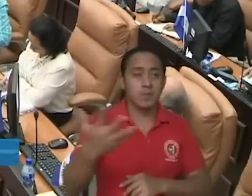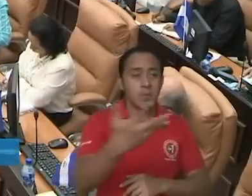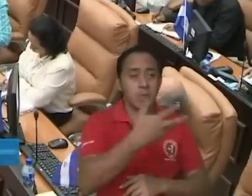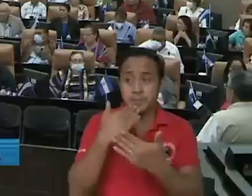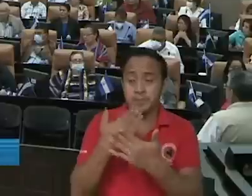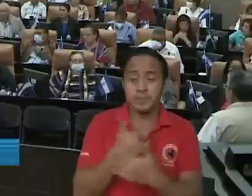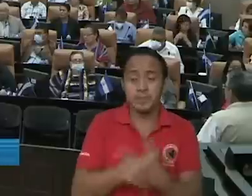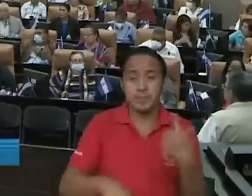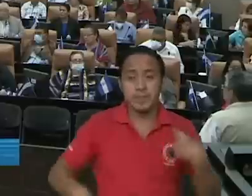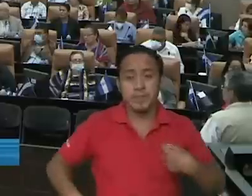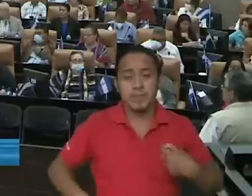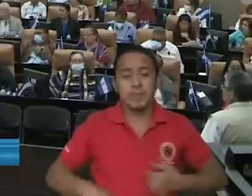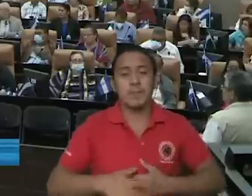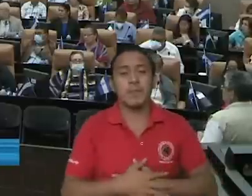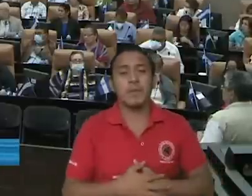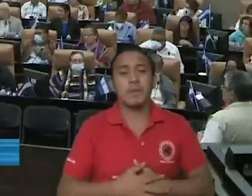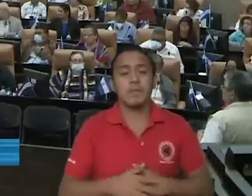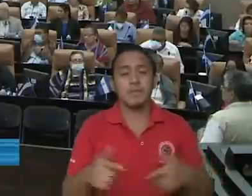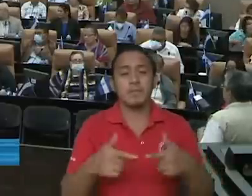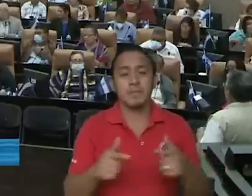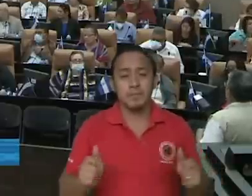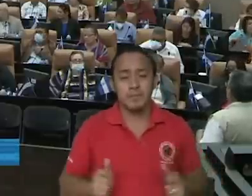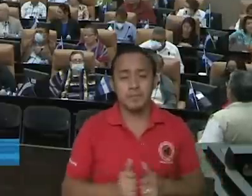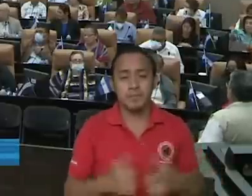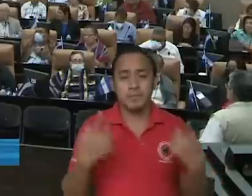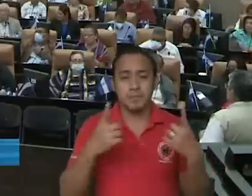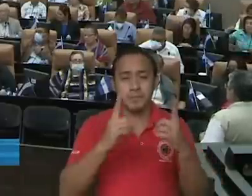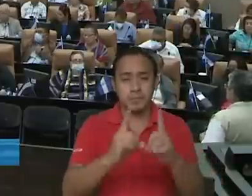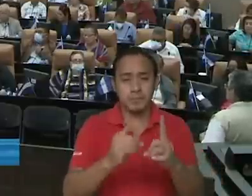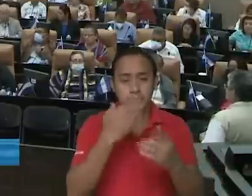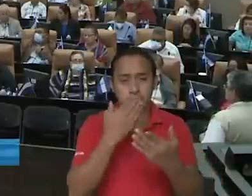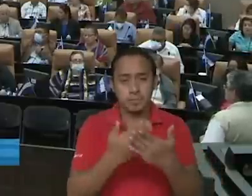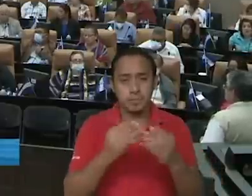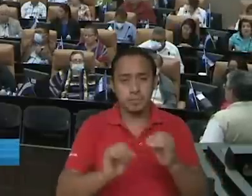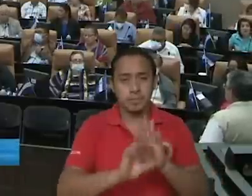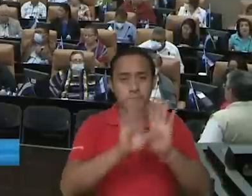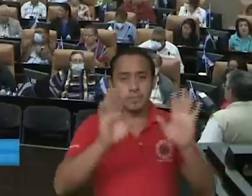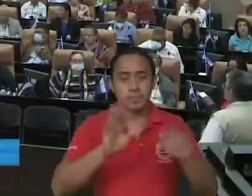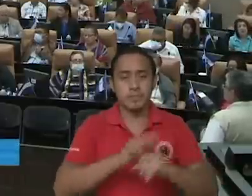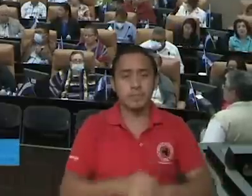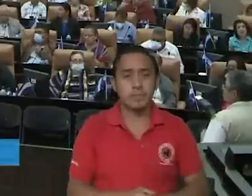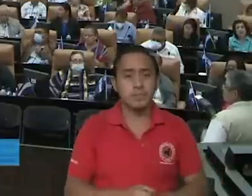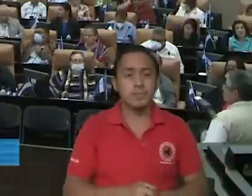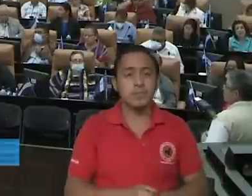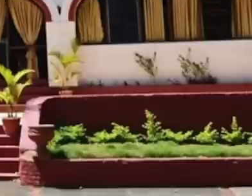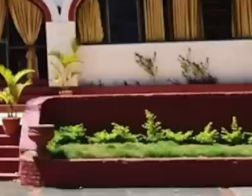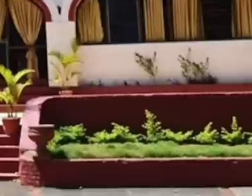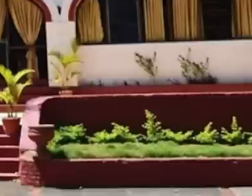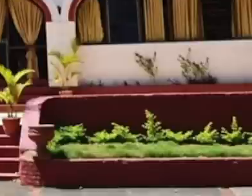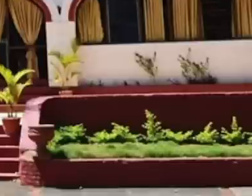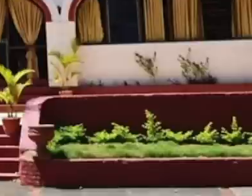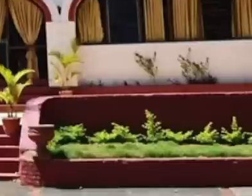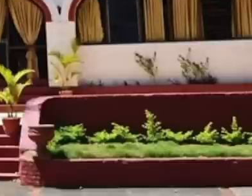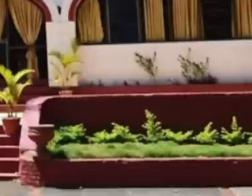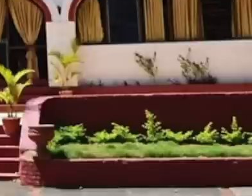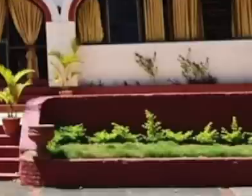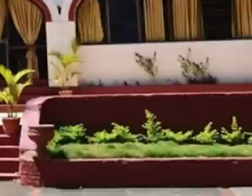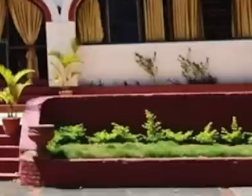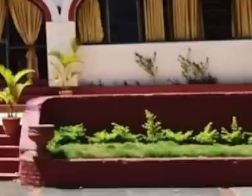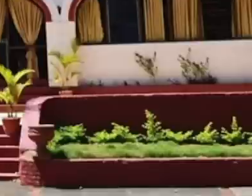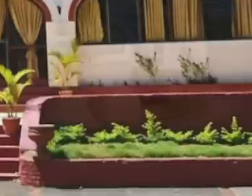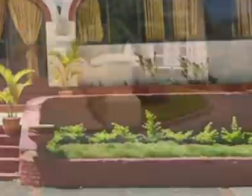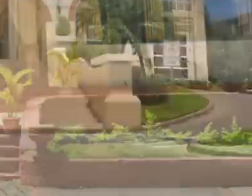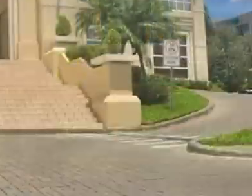para constituirse en sociedades mercantiles si así lo determinan los socios. Las 5 organizaciones son